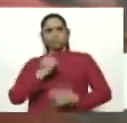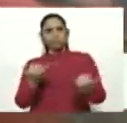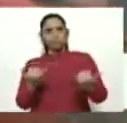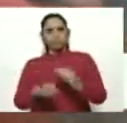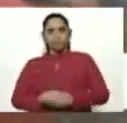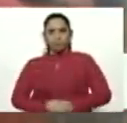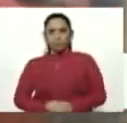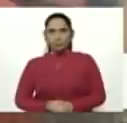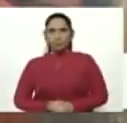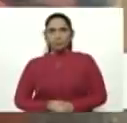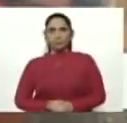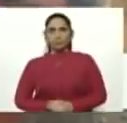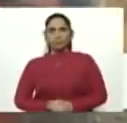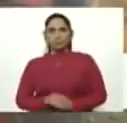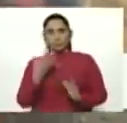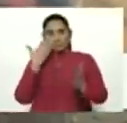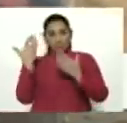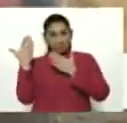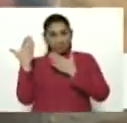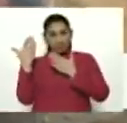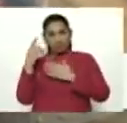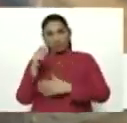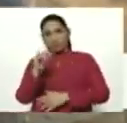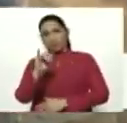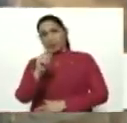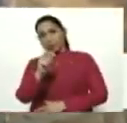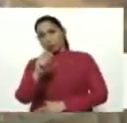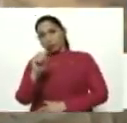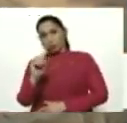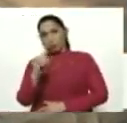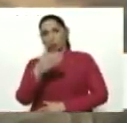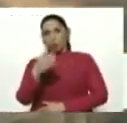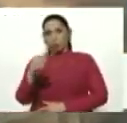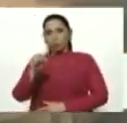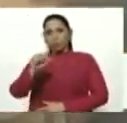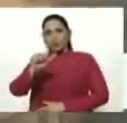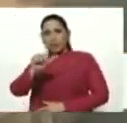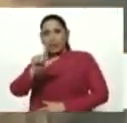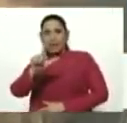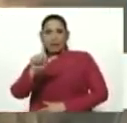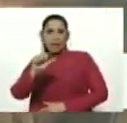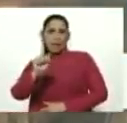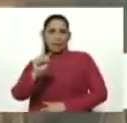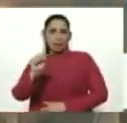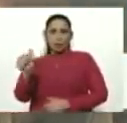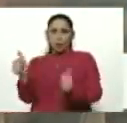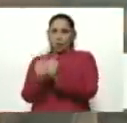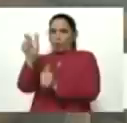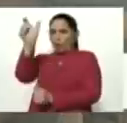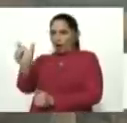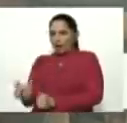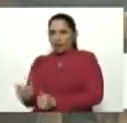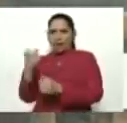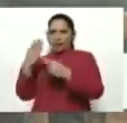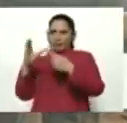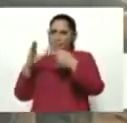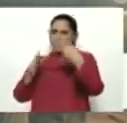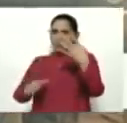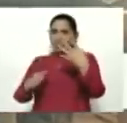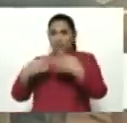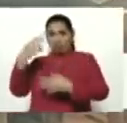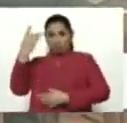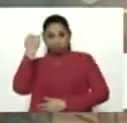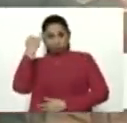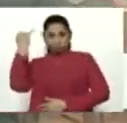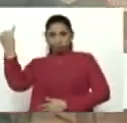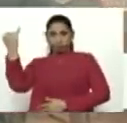actualmente. Tito Salas, con sus características, con su habilidad artística, ha relatado, como si